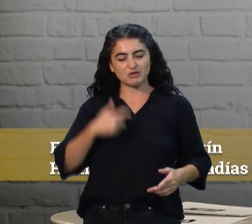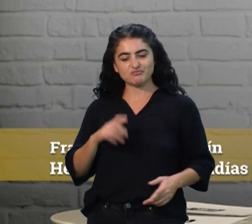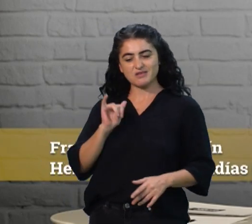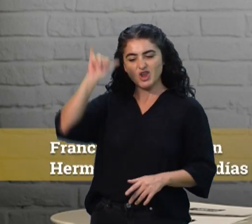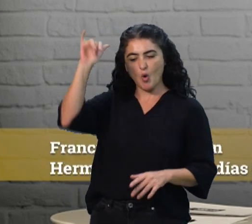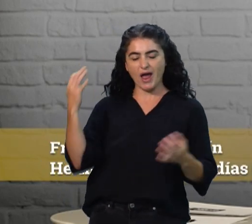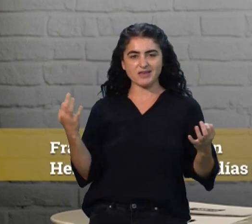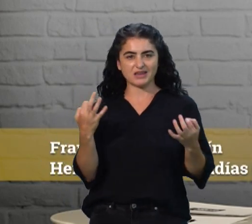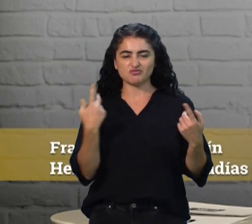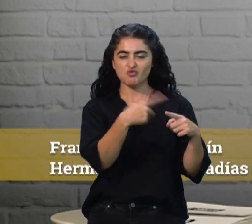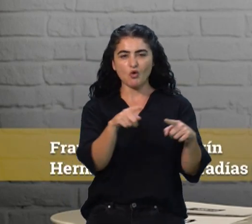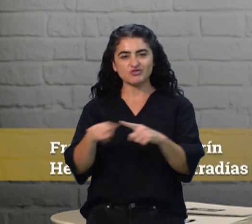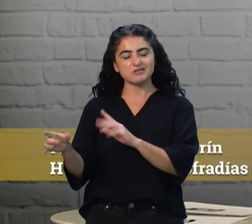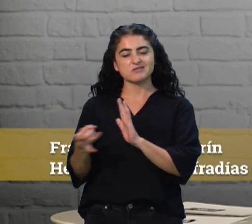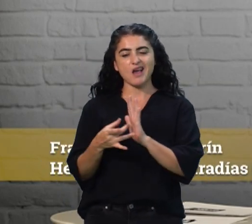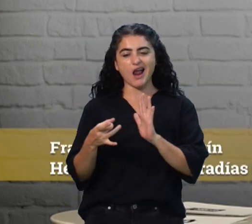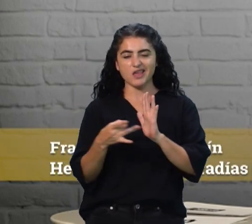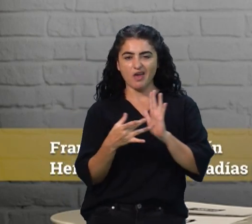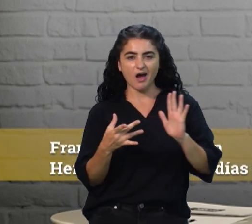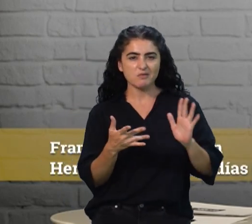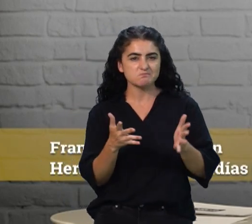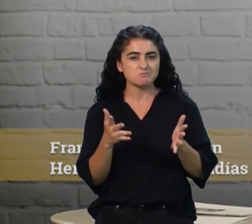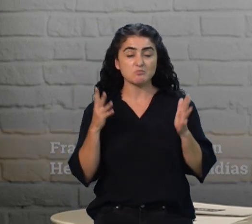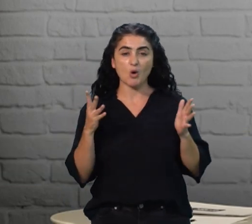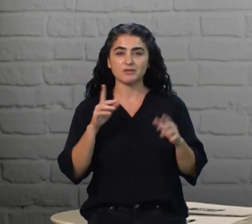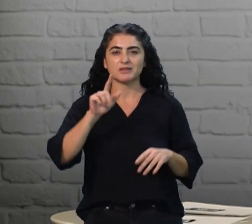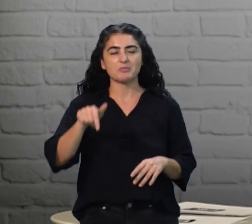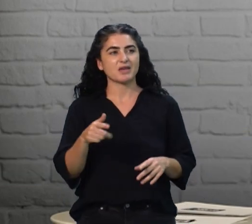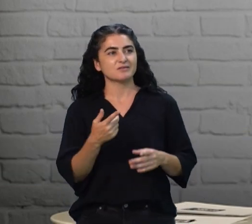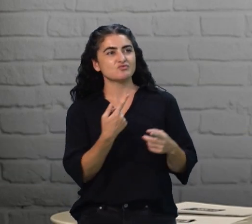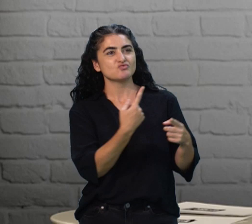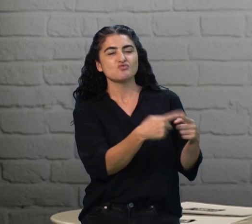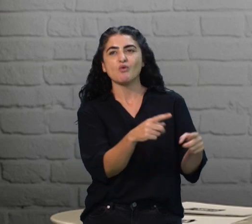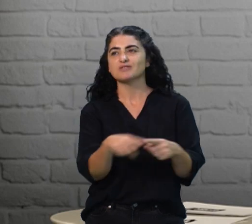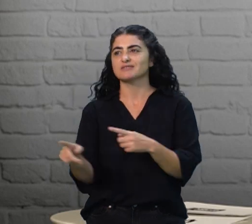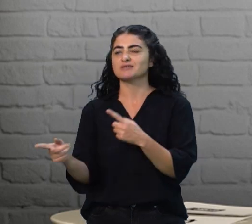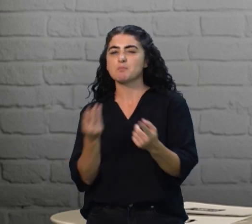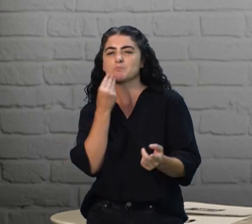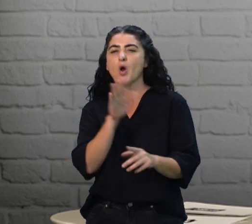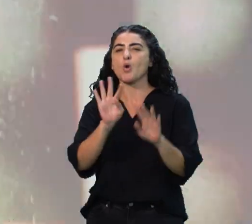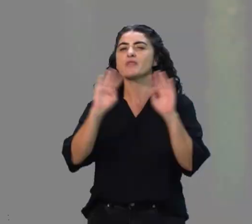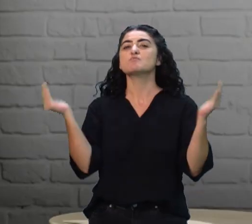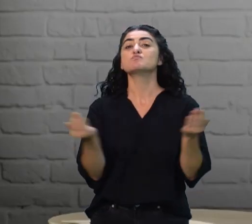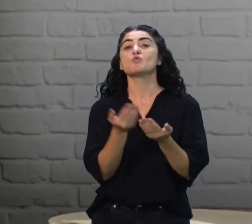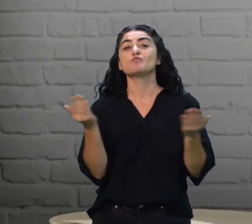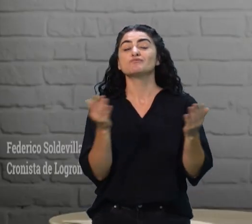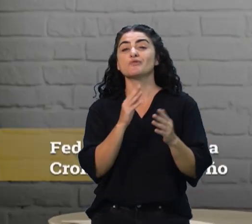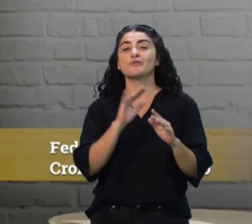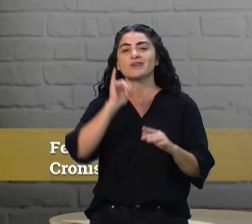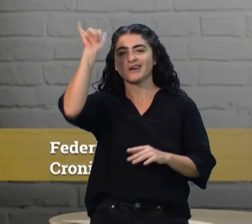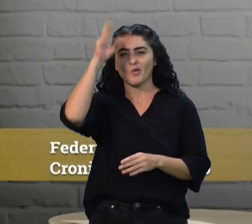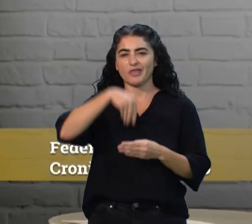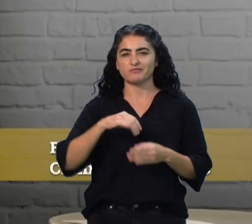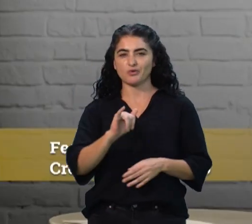bueno Amante de lo mejor que hay que hay en el mundo que además está en esta tierra es haber tenido la